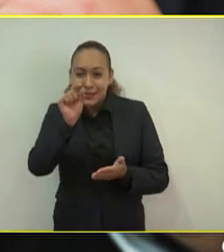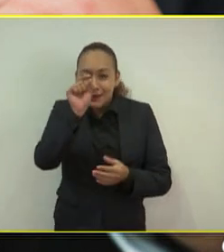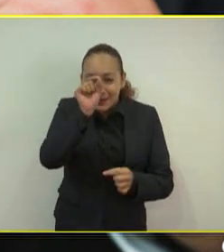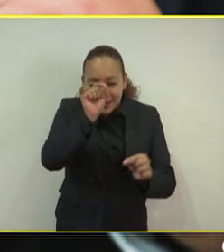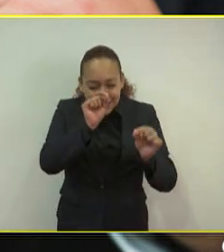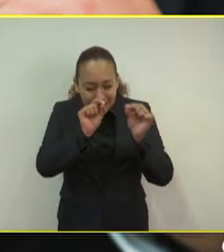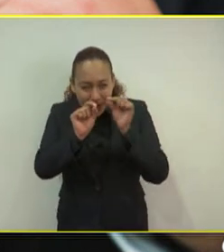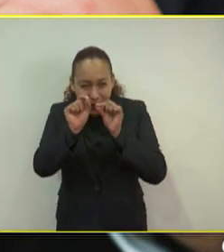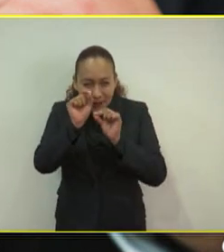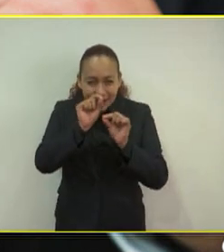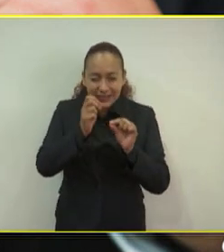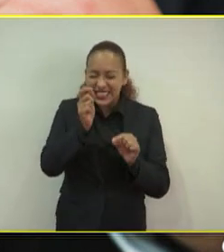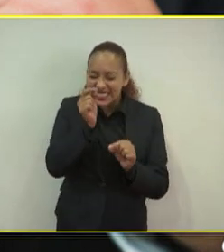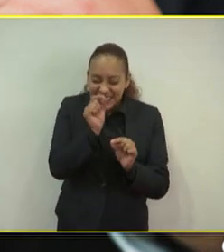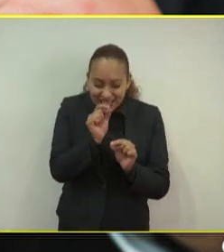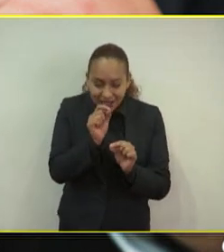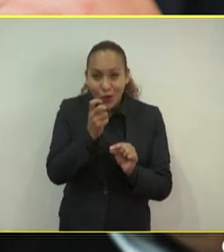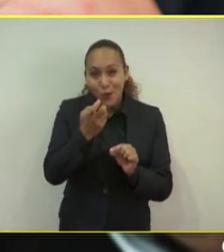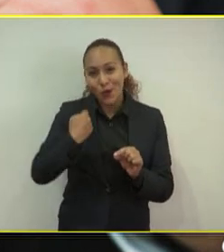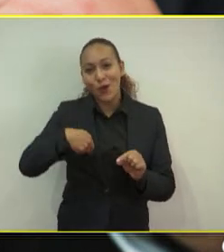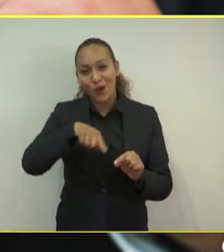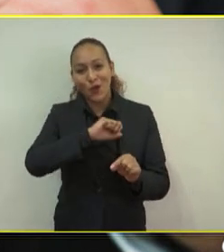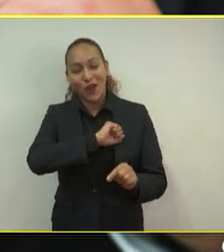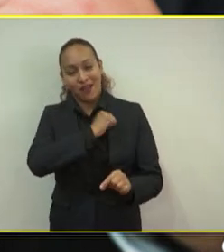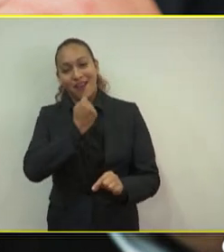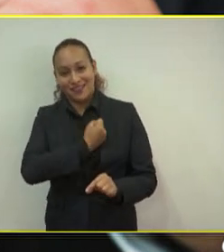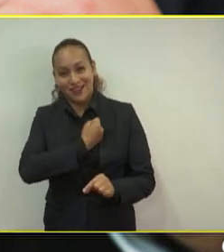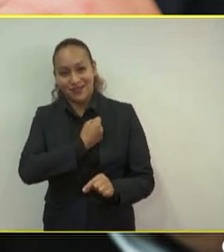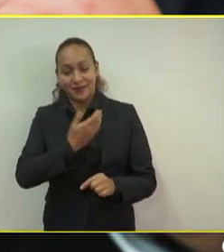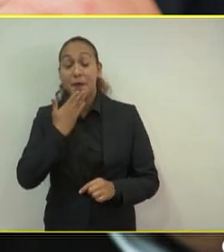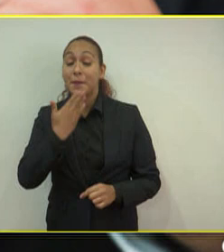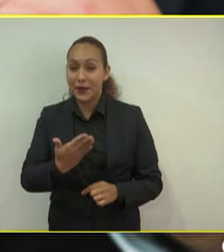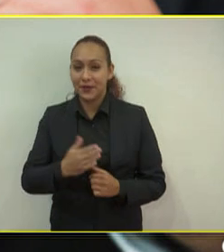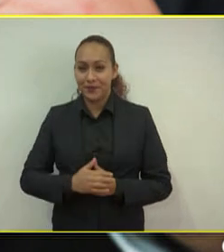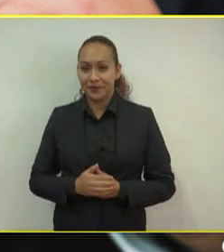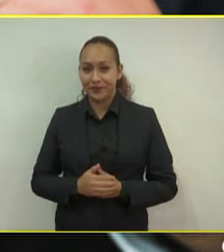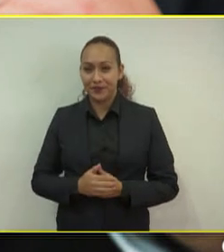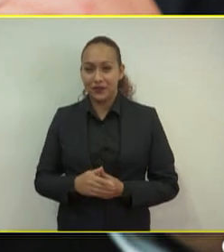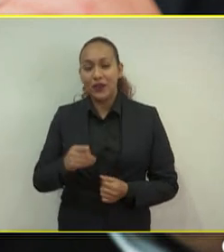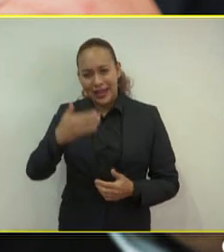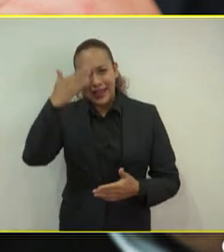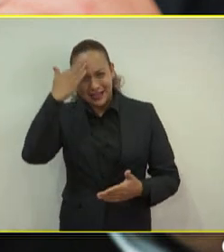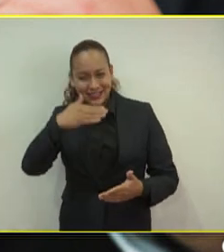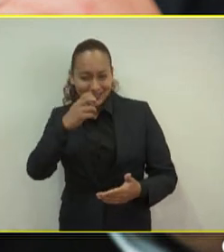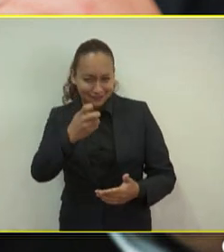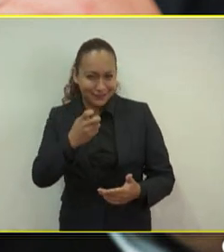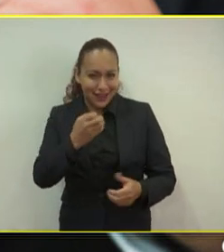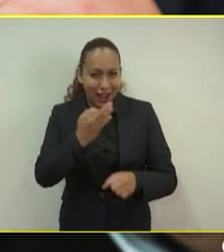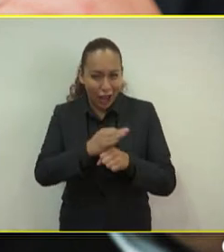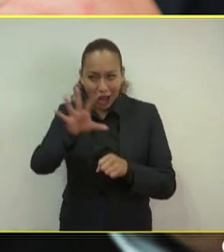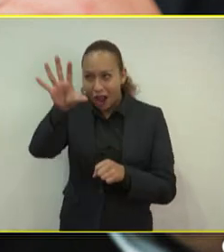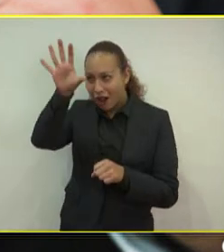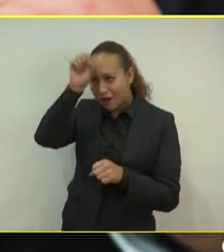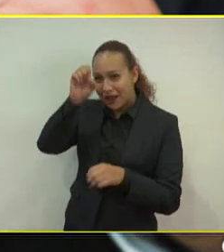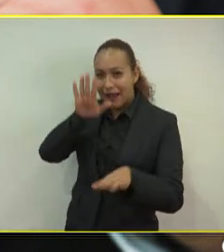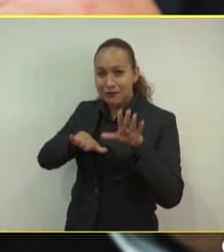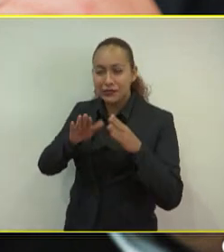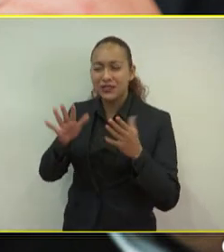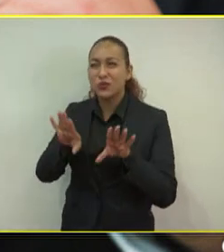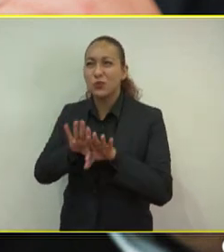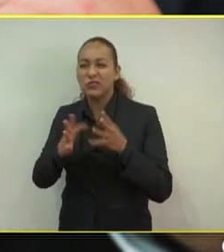de ellos depende nuestra salud. Bueno, sabemos que algunos de estos términos que les acabo de mencionar o conceptos son algo confusos